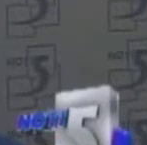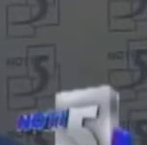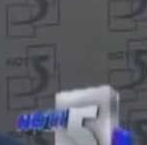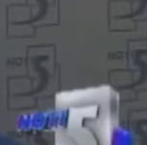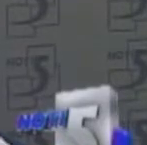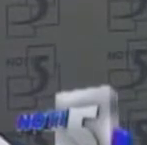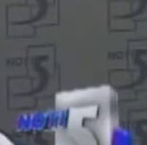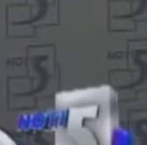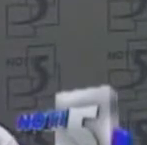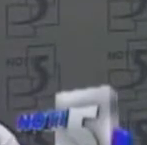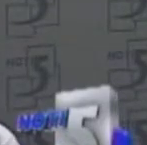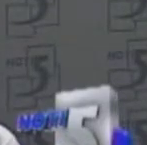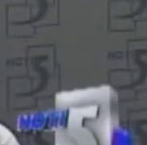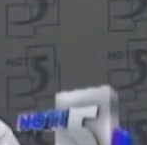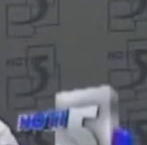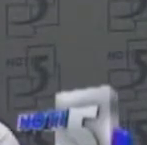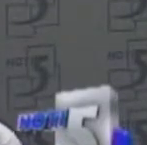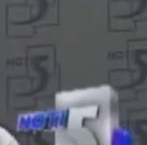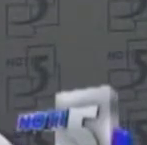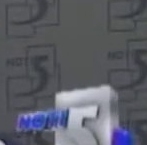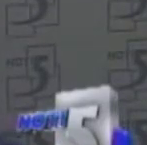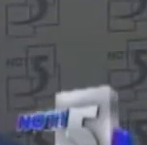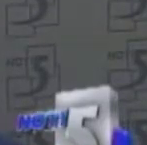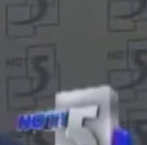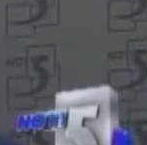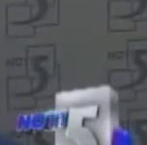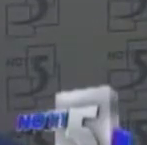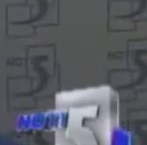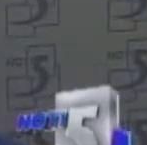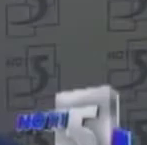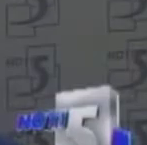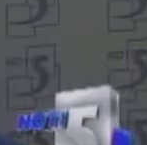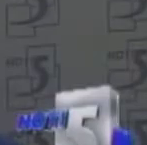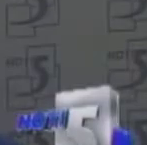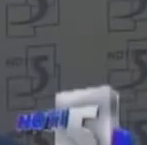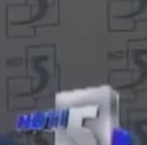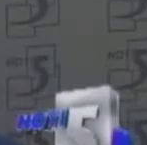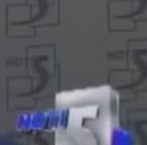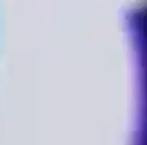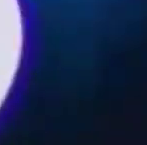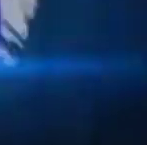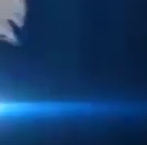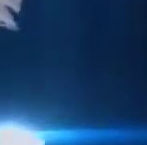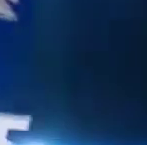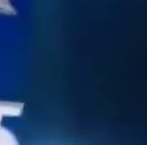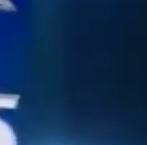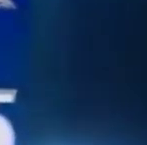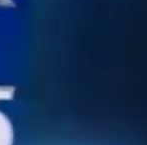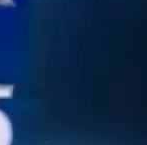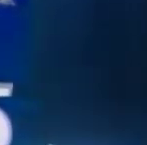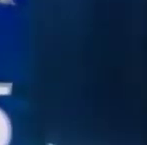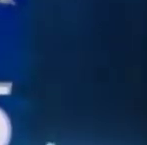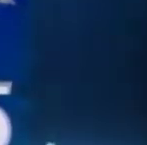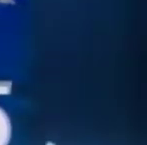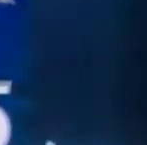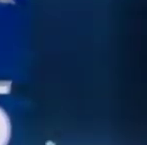entendido que es una celebración por lo ancho y no por lo alto. ¿Eso qué quiere decir?